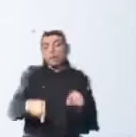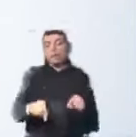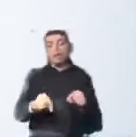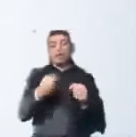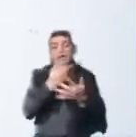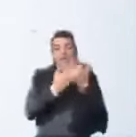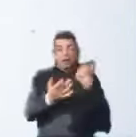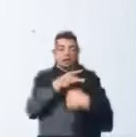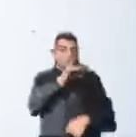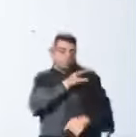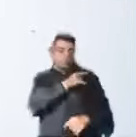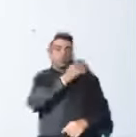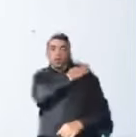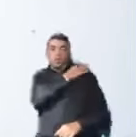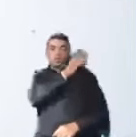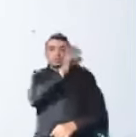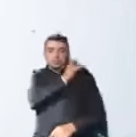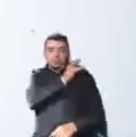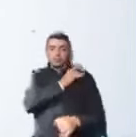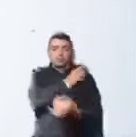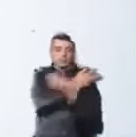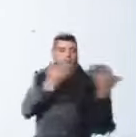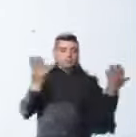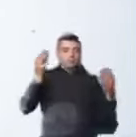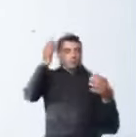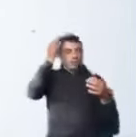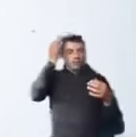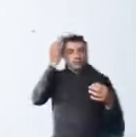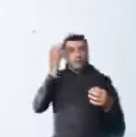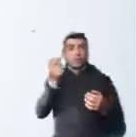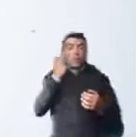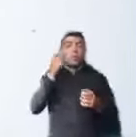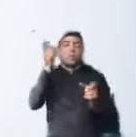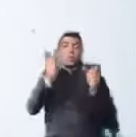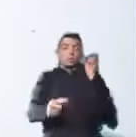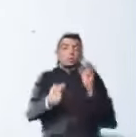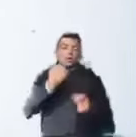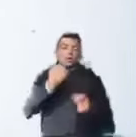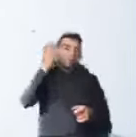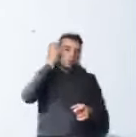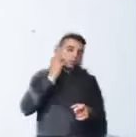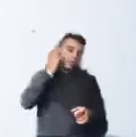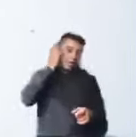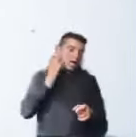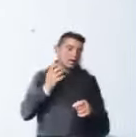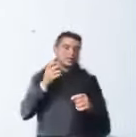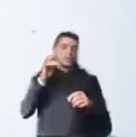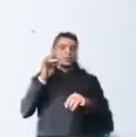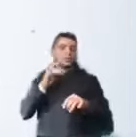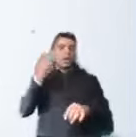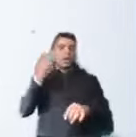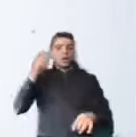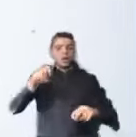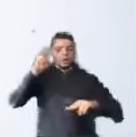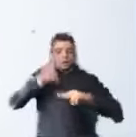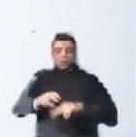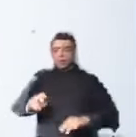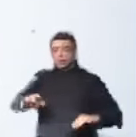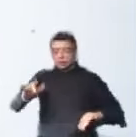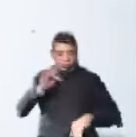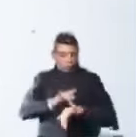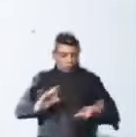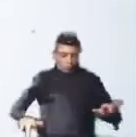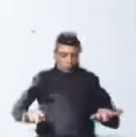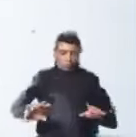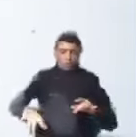cabello. Y estas personas, cuando se rasquen, cuando se toquen, cuando cojan el asiento, etcétera, se van a contaminar. Y en el momento